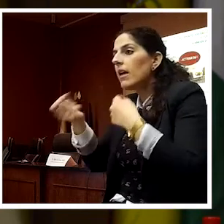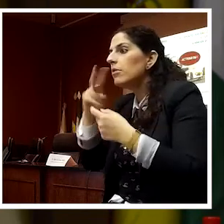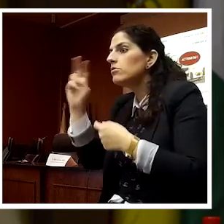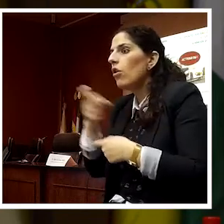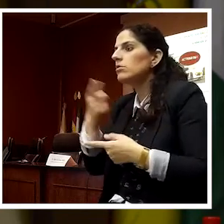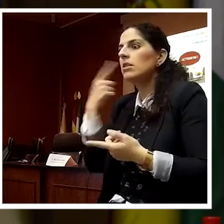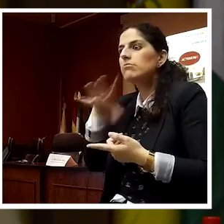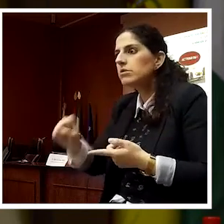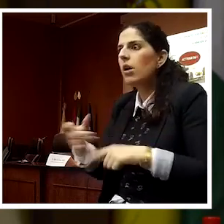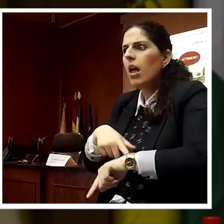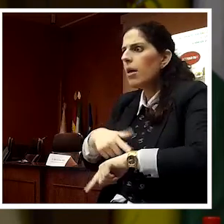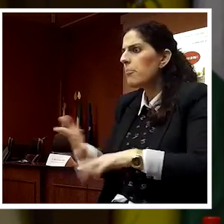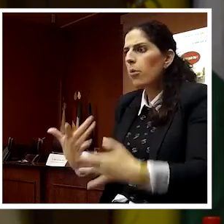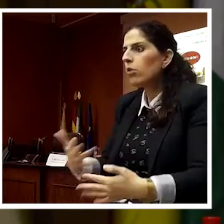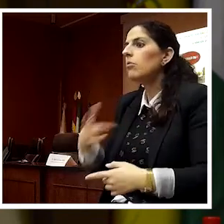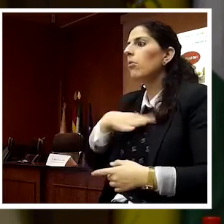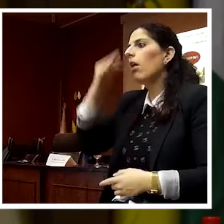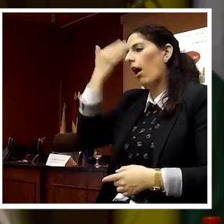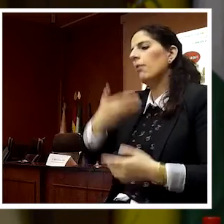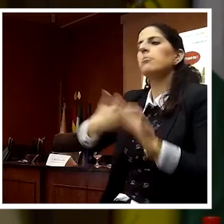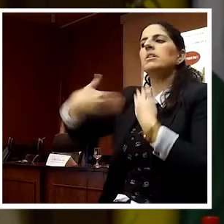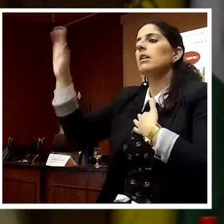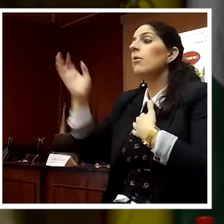un ictus, de que se puede quedar con medio cuerpo